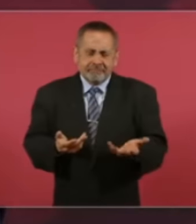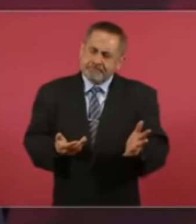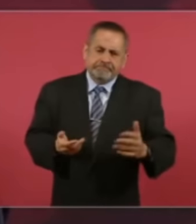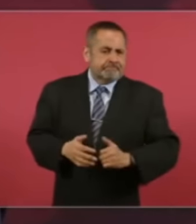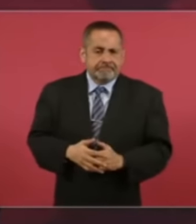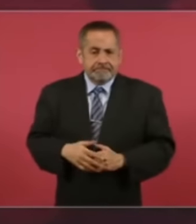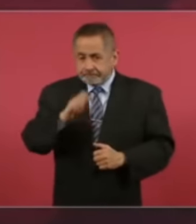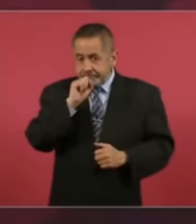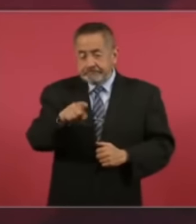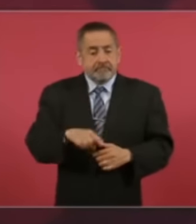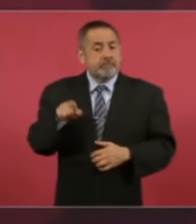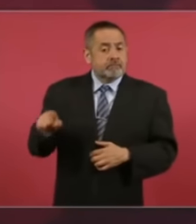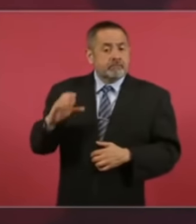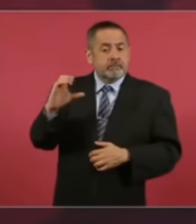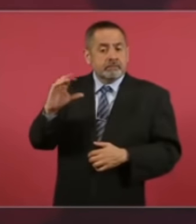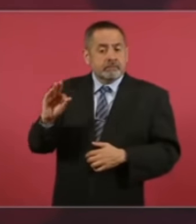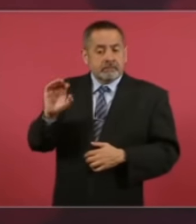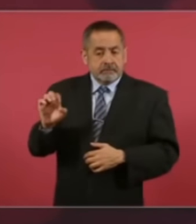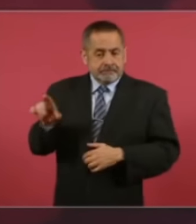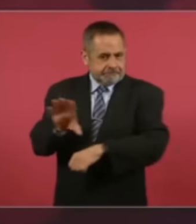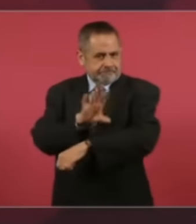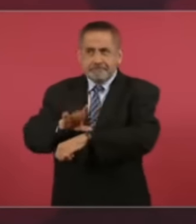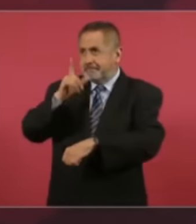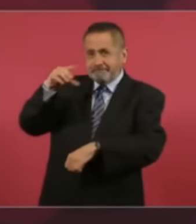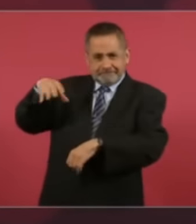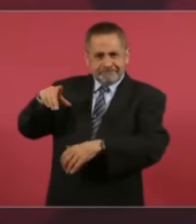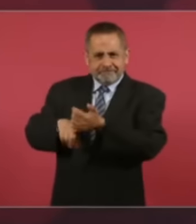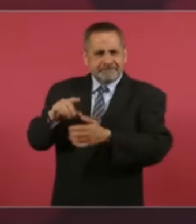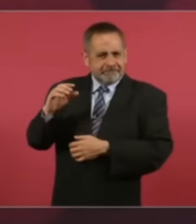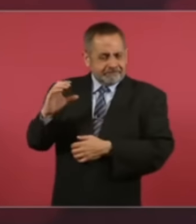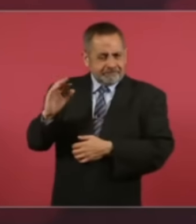Y lo mismo en el caso de la Comisión Federal de Electricidad.